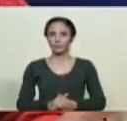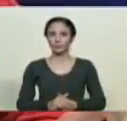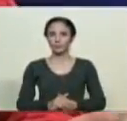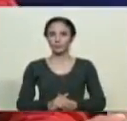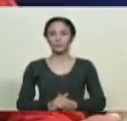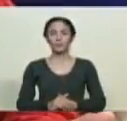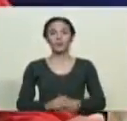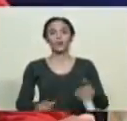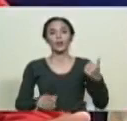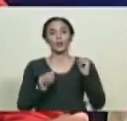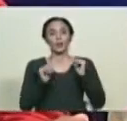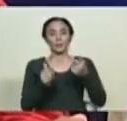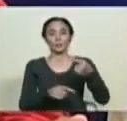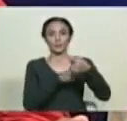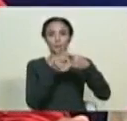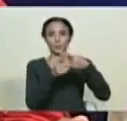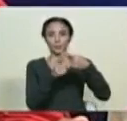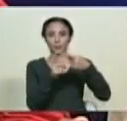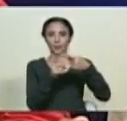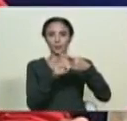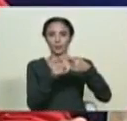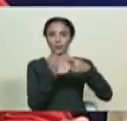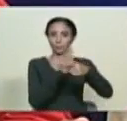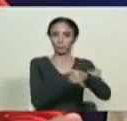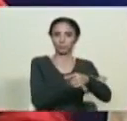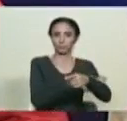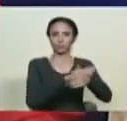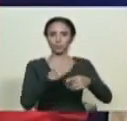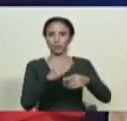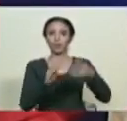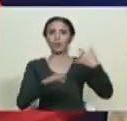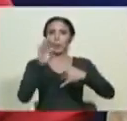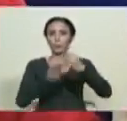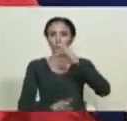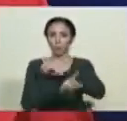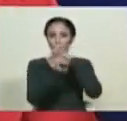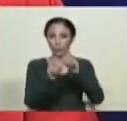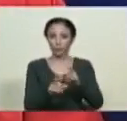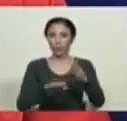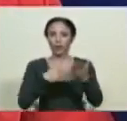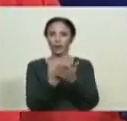Podemos empezar de atrás, de la última pregunta, ¿no?